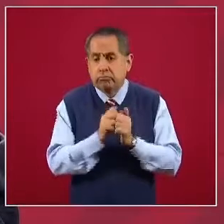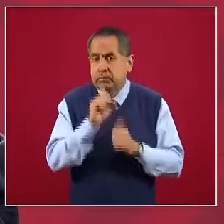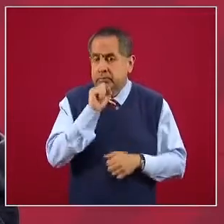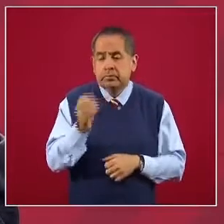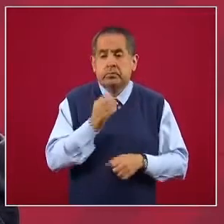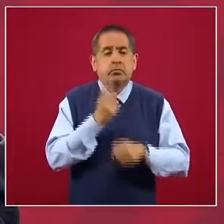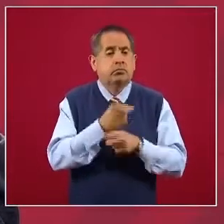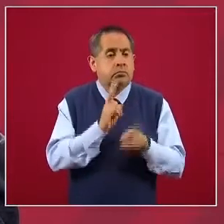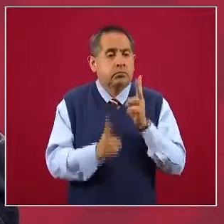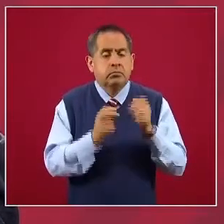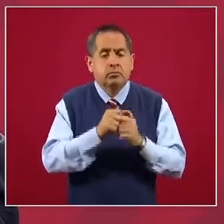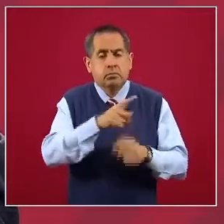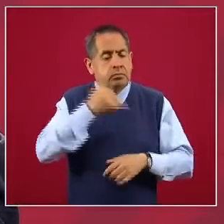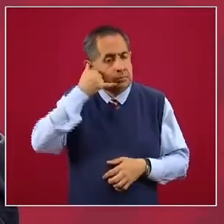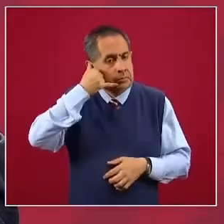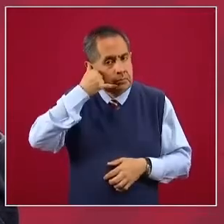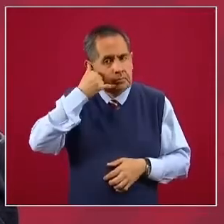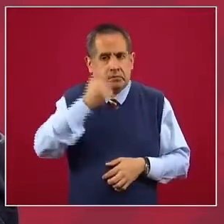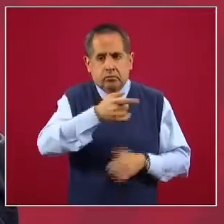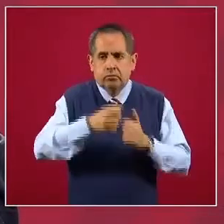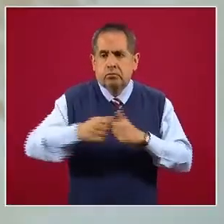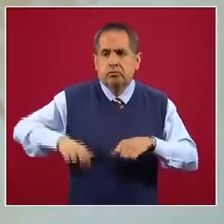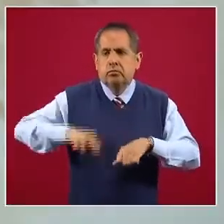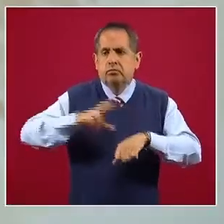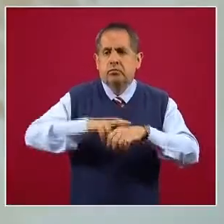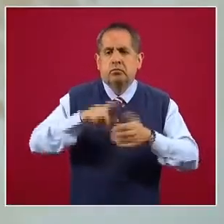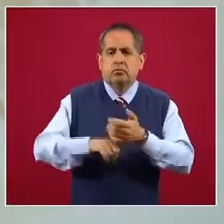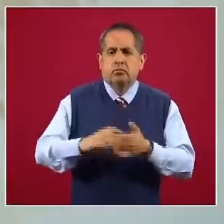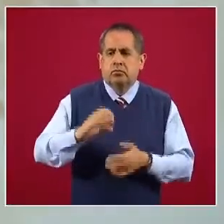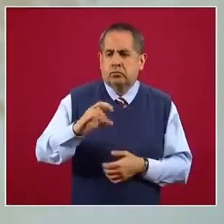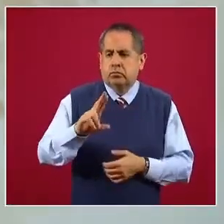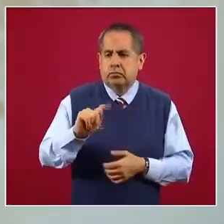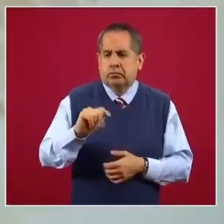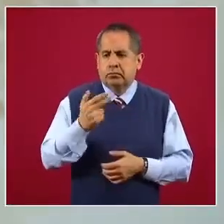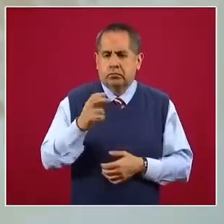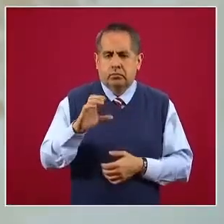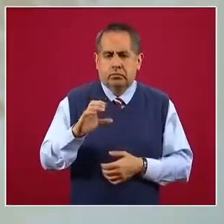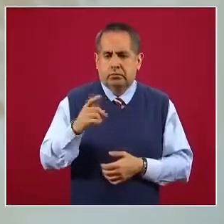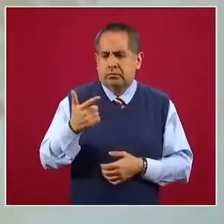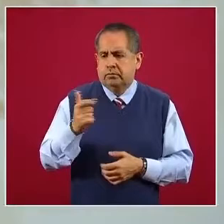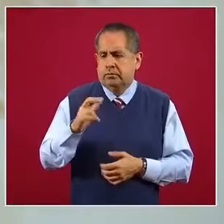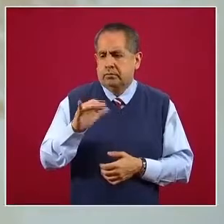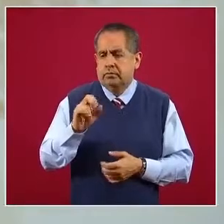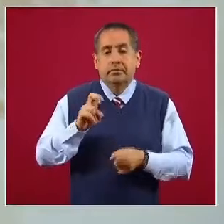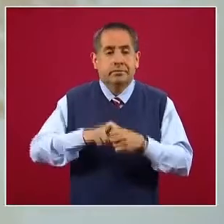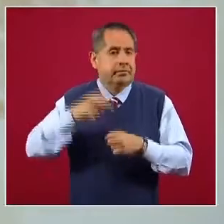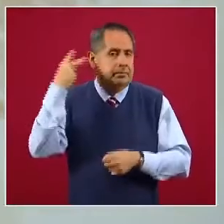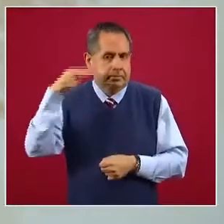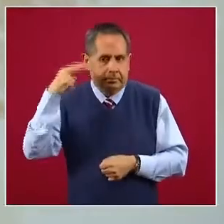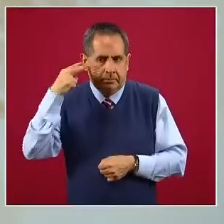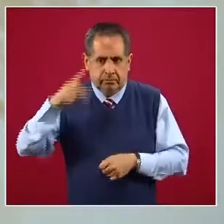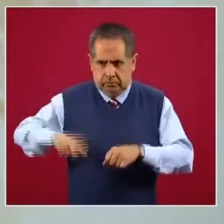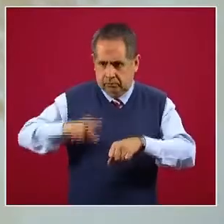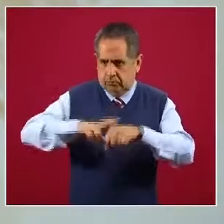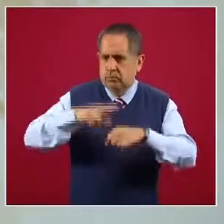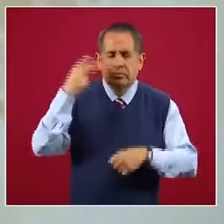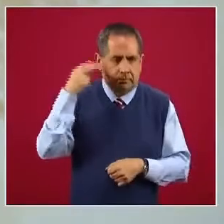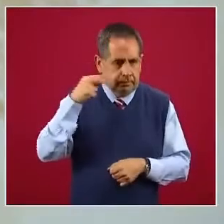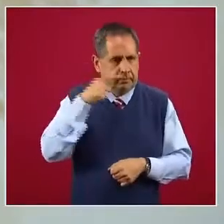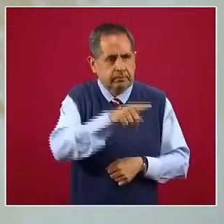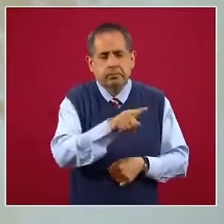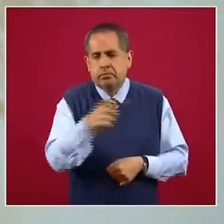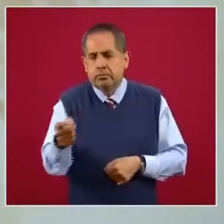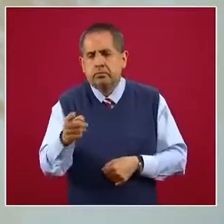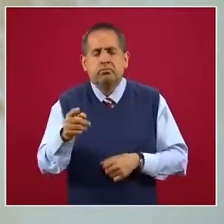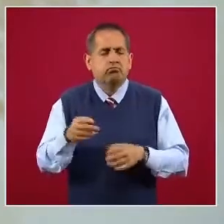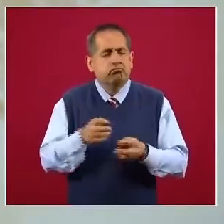la oportunidad de platicar por teléfono con el gobernador Cuitláhuac García, el gobernador de Veracruz, quien nos relataba al maestro